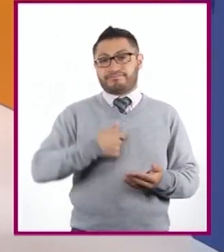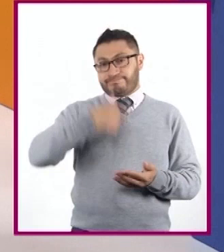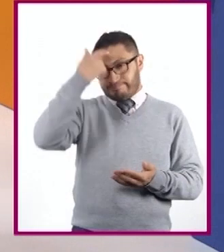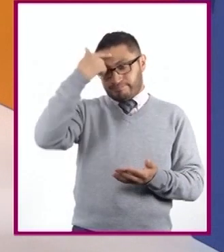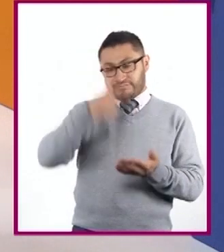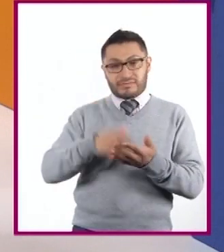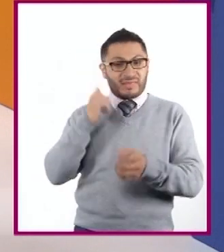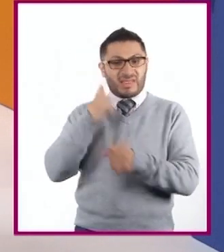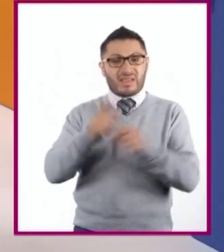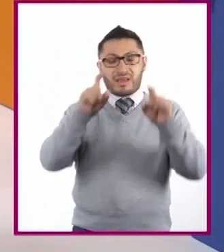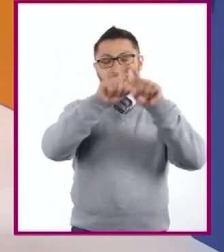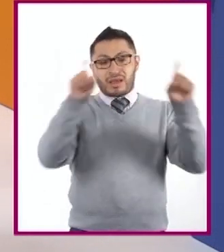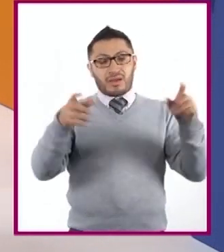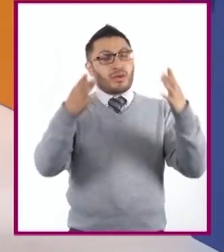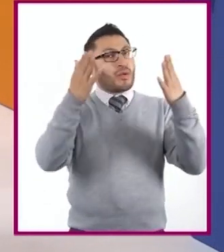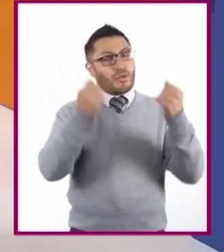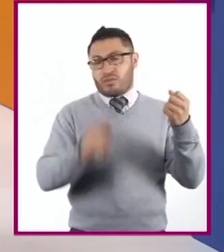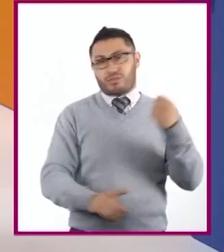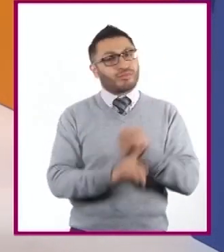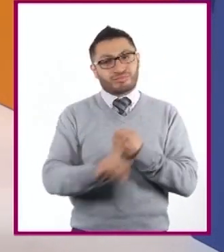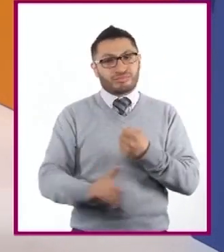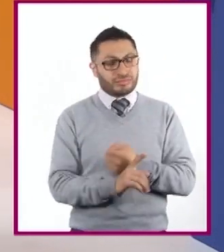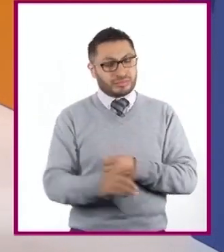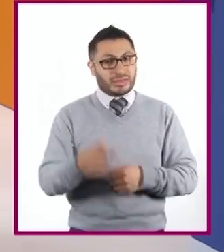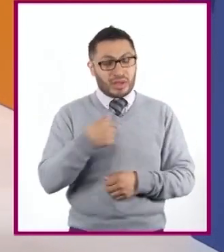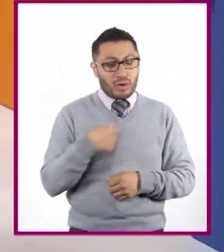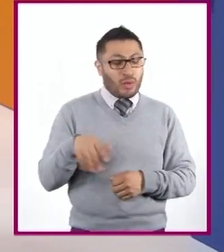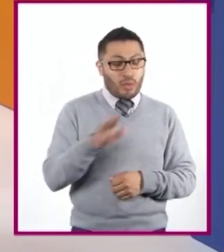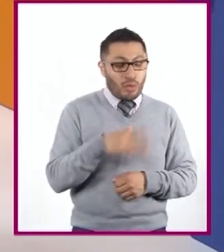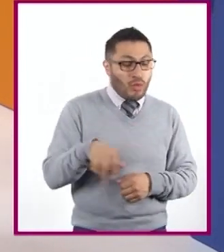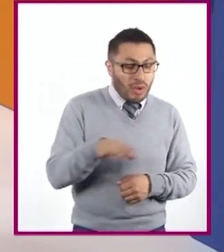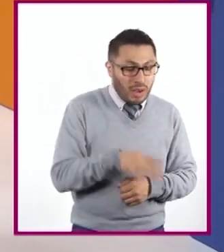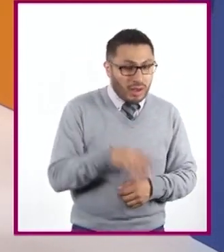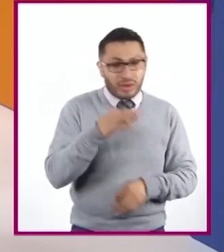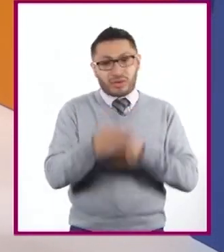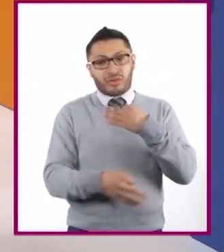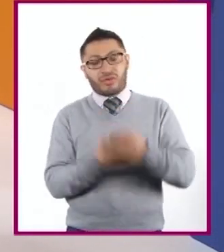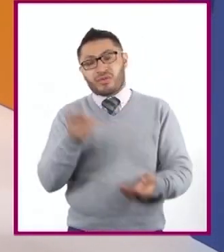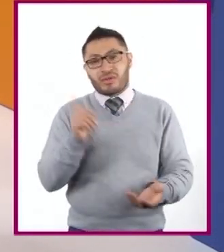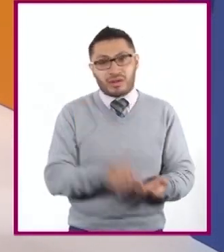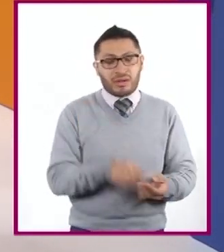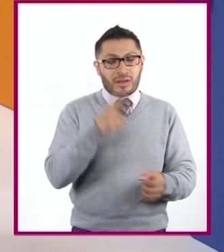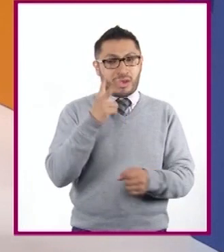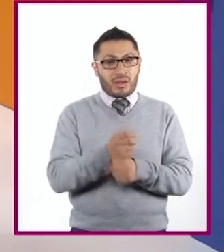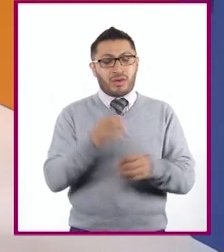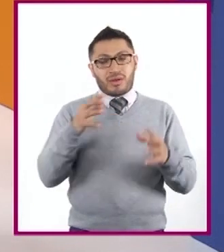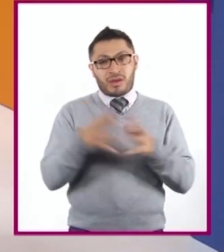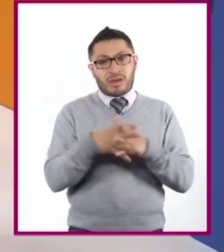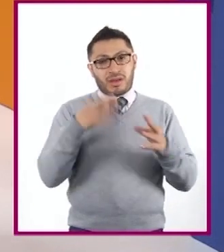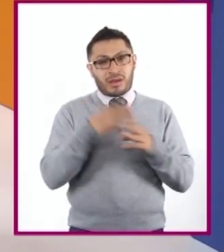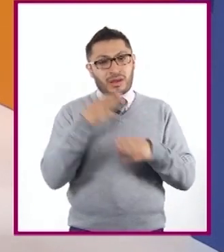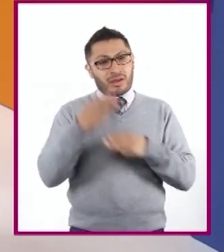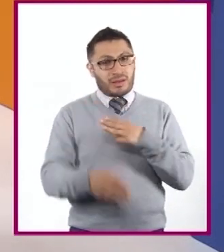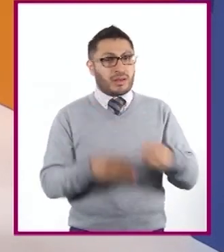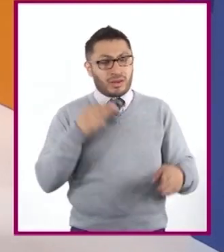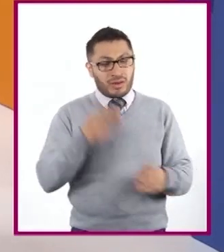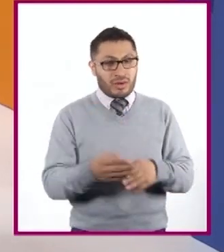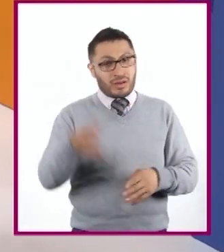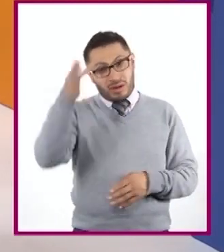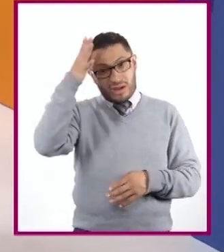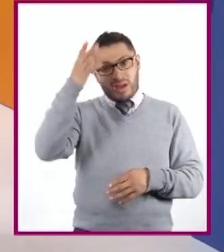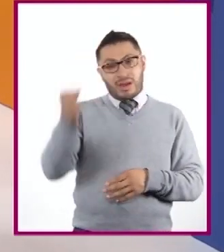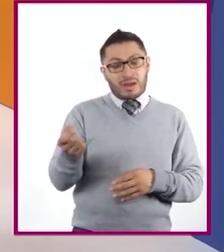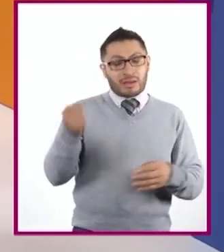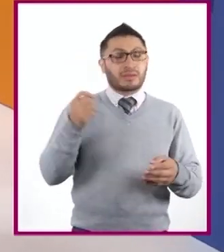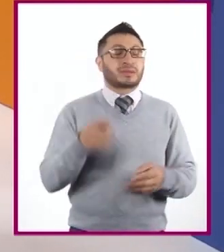identificar el título no hay problema. Yo buscaría todo lo que tenga que ver con la Segunda Guerra Mundial. El concepto que